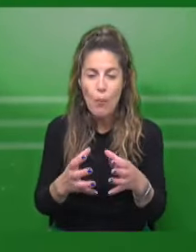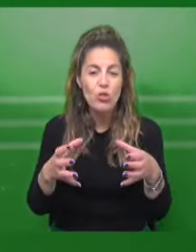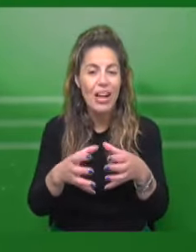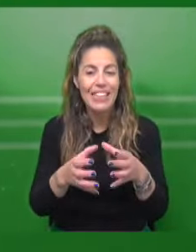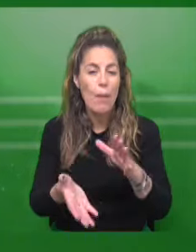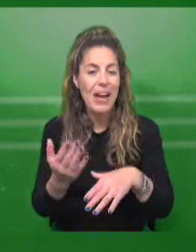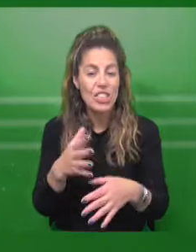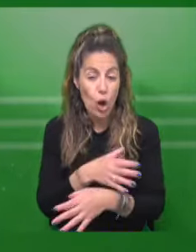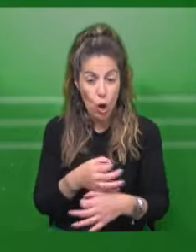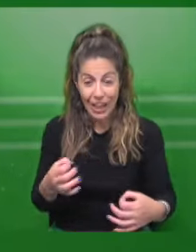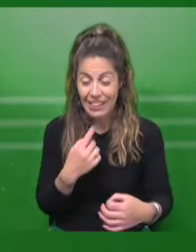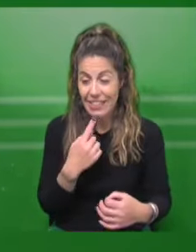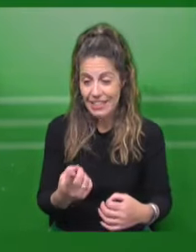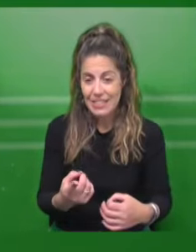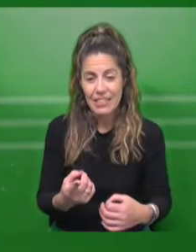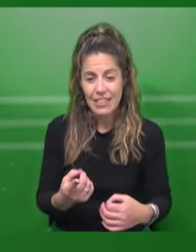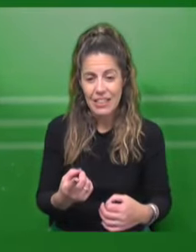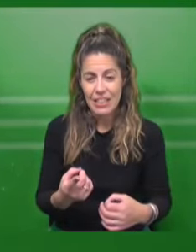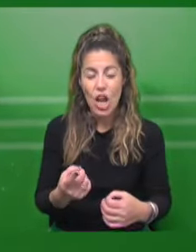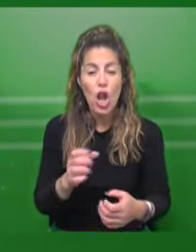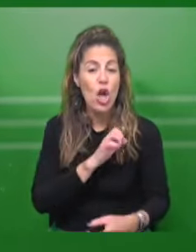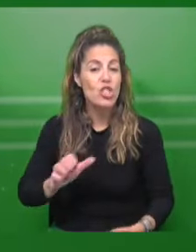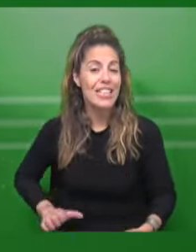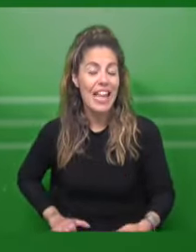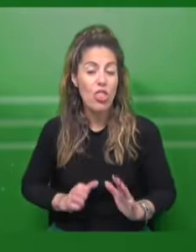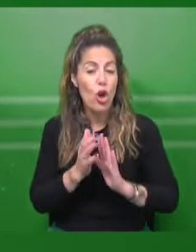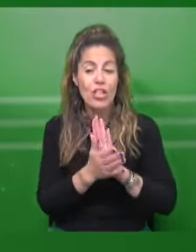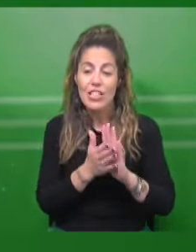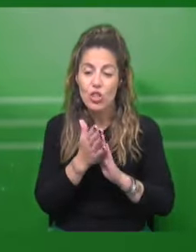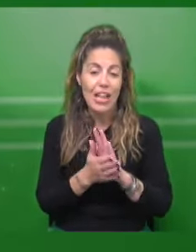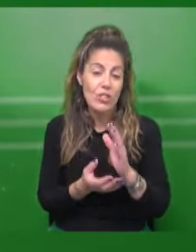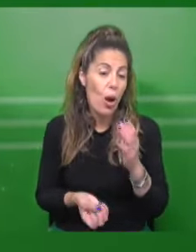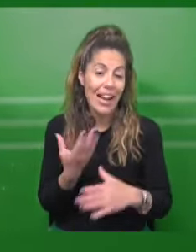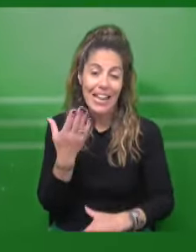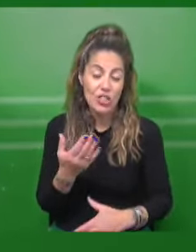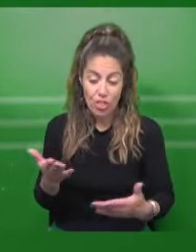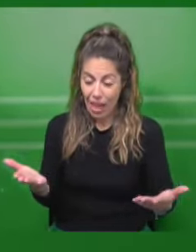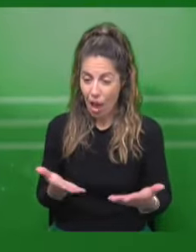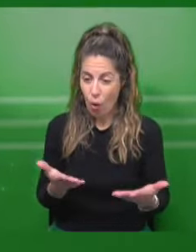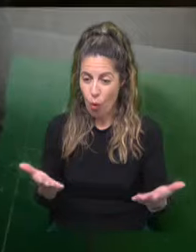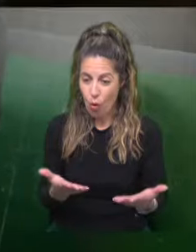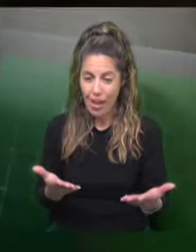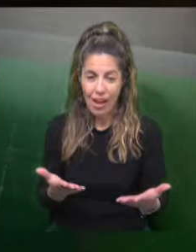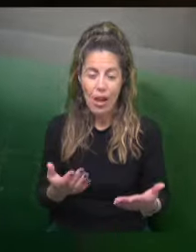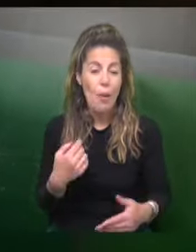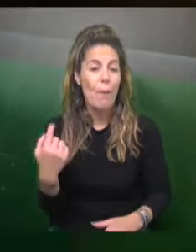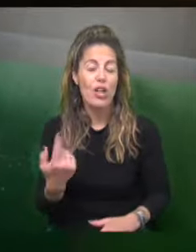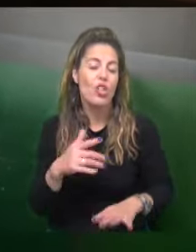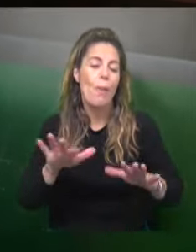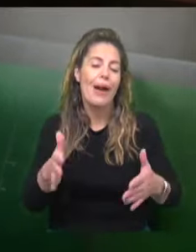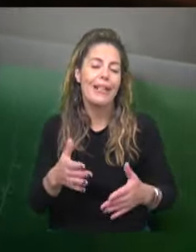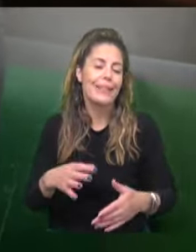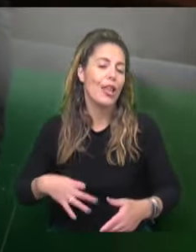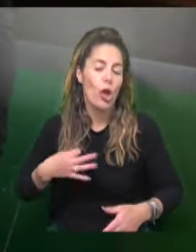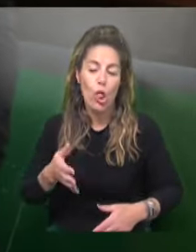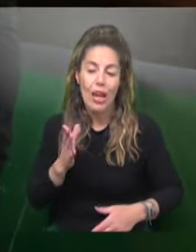mucho más correcta en realidad los estados nacionales es una creación muy reciente para nosotros parece que hubiera sido toda